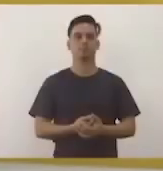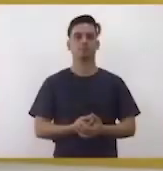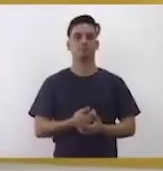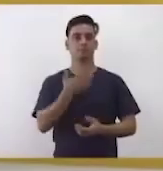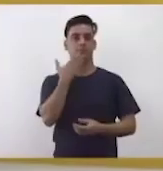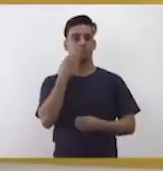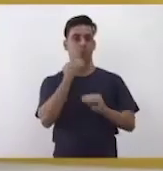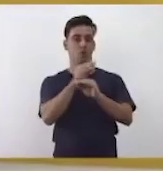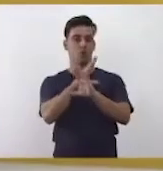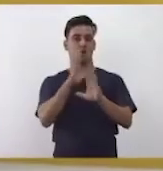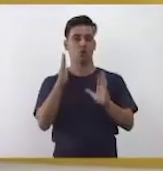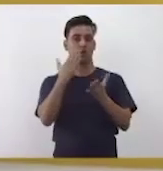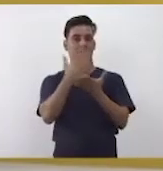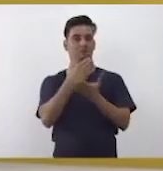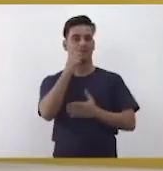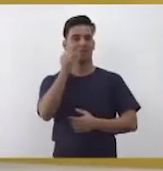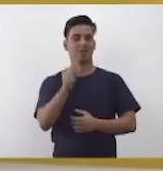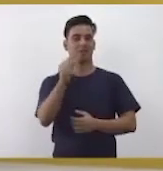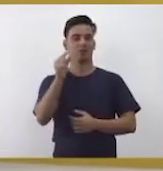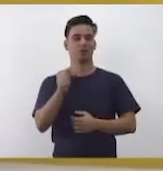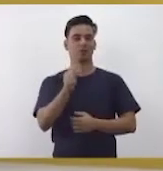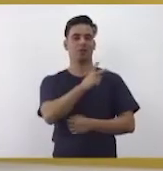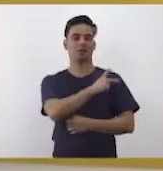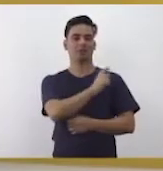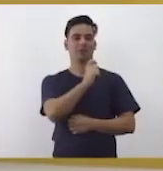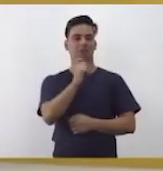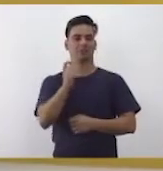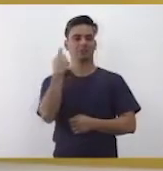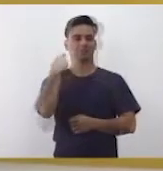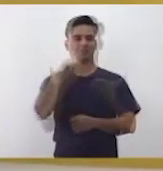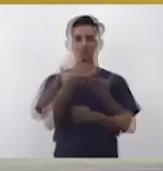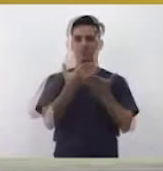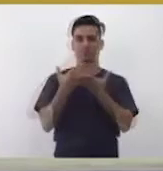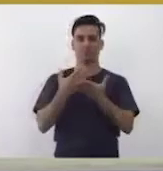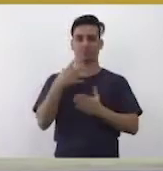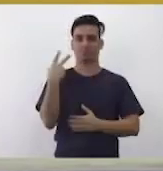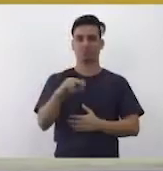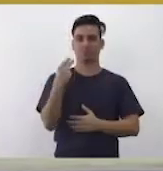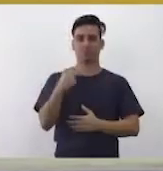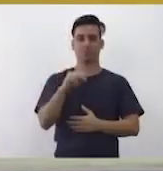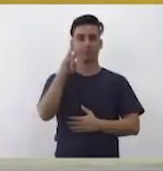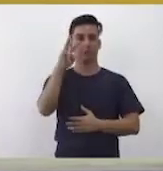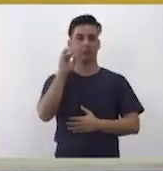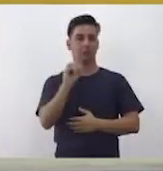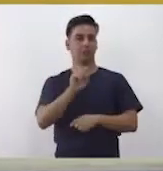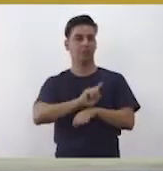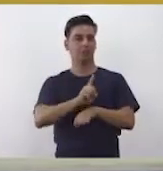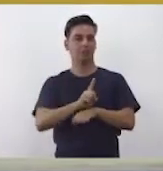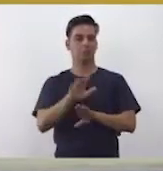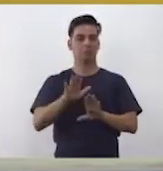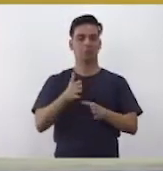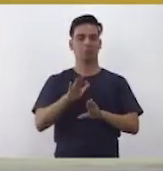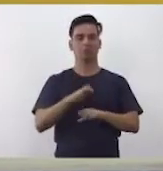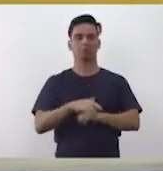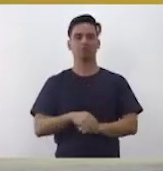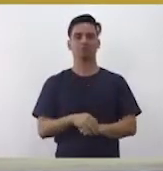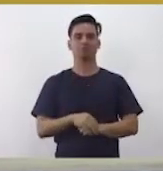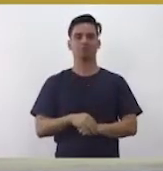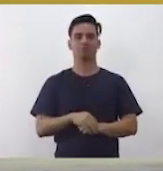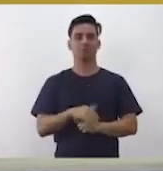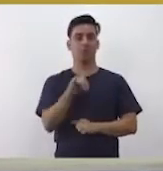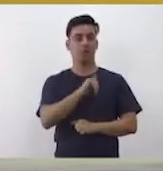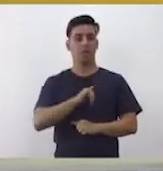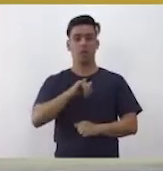Buenos días, estudiantes, docentes y familia. Como siempre te tengo acostumbrado,